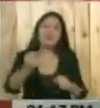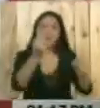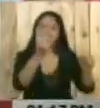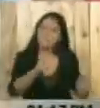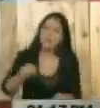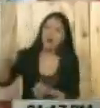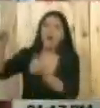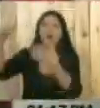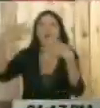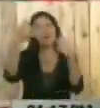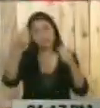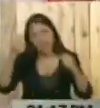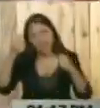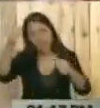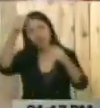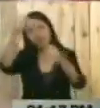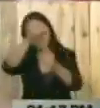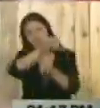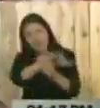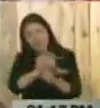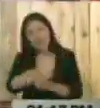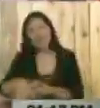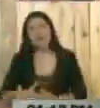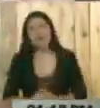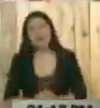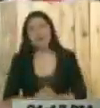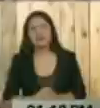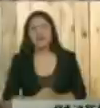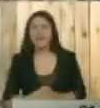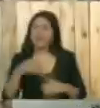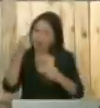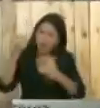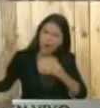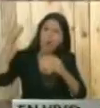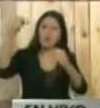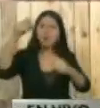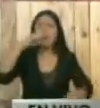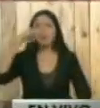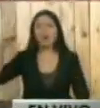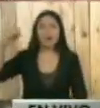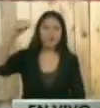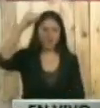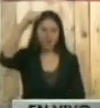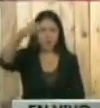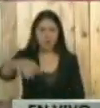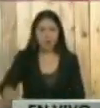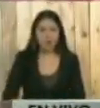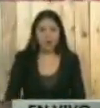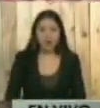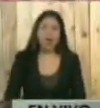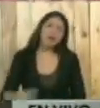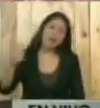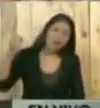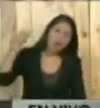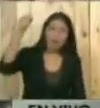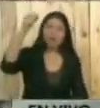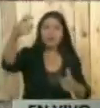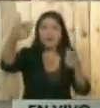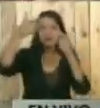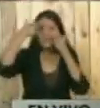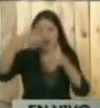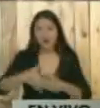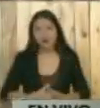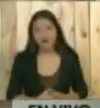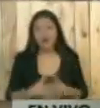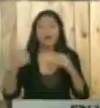¡Que viva Delta Macuro! ¡Que viva Maduro! ¡Que viva Chávez!